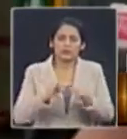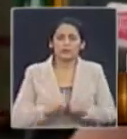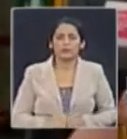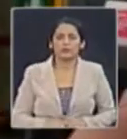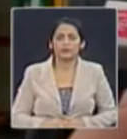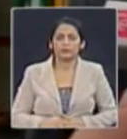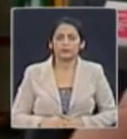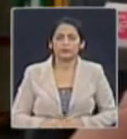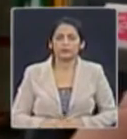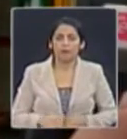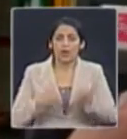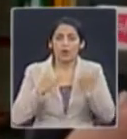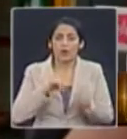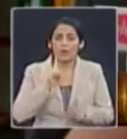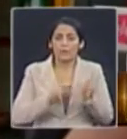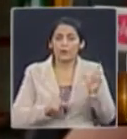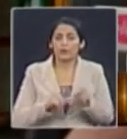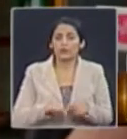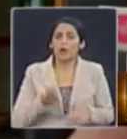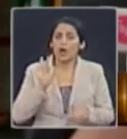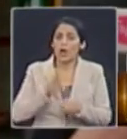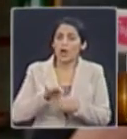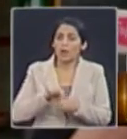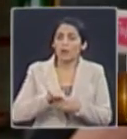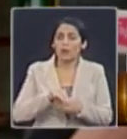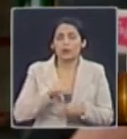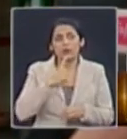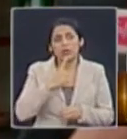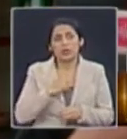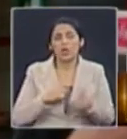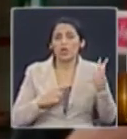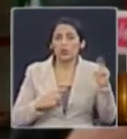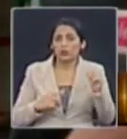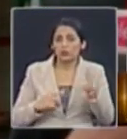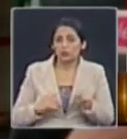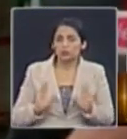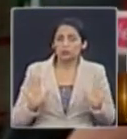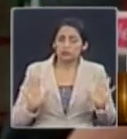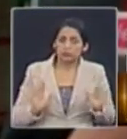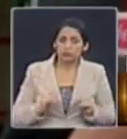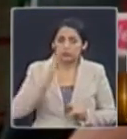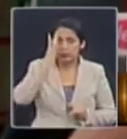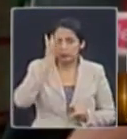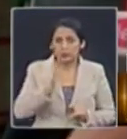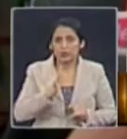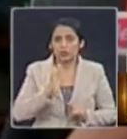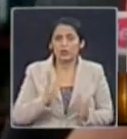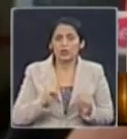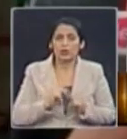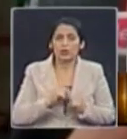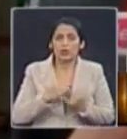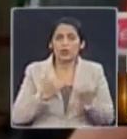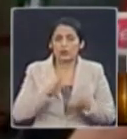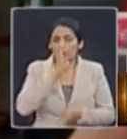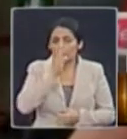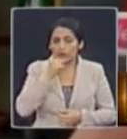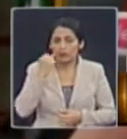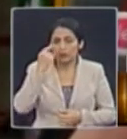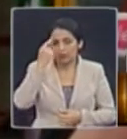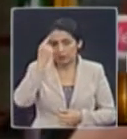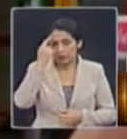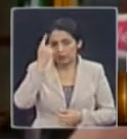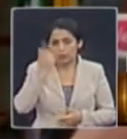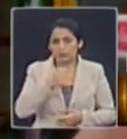El no va a tener una votación importante. El expresidente Correa tiene una adhesión dura del orden